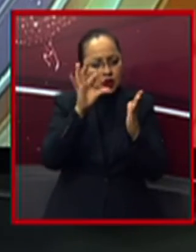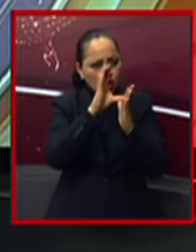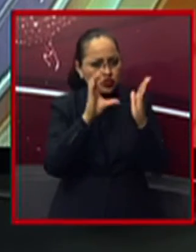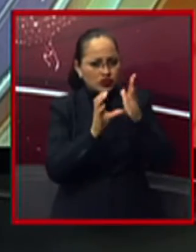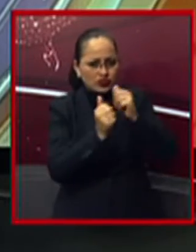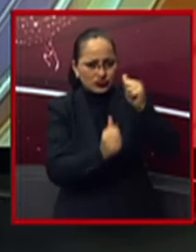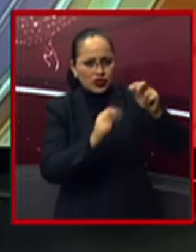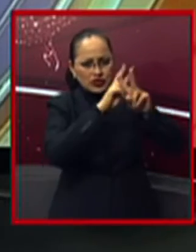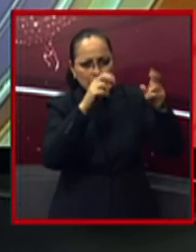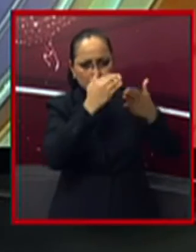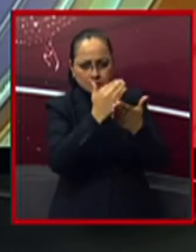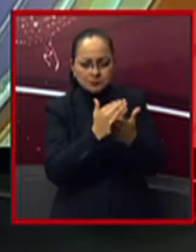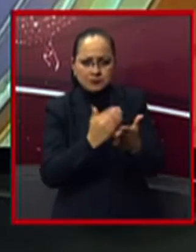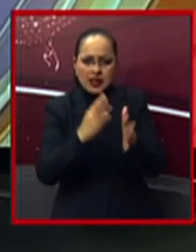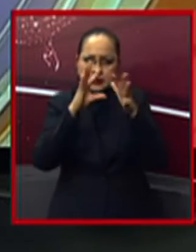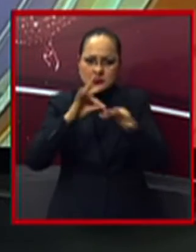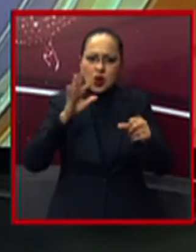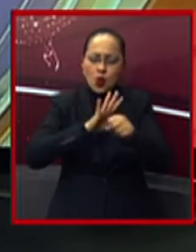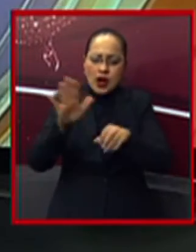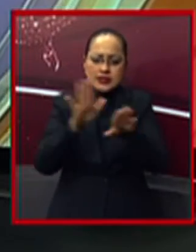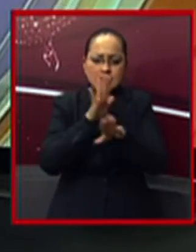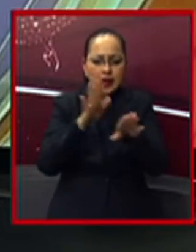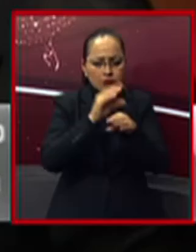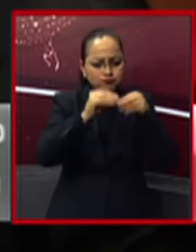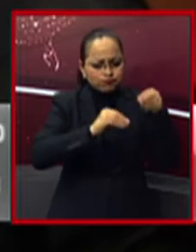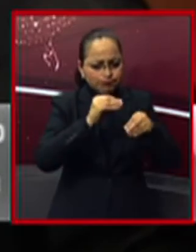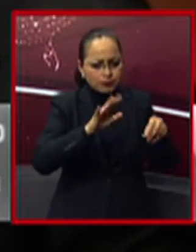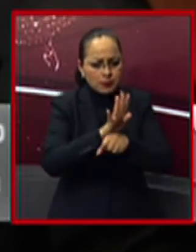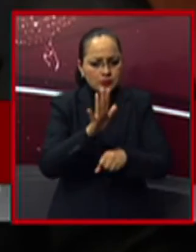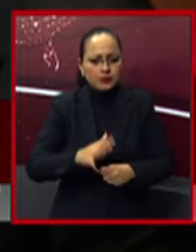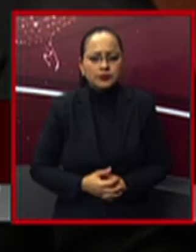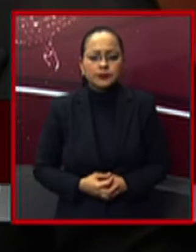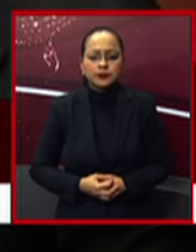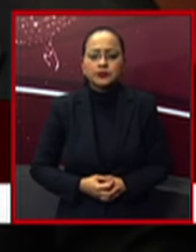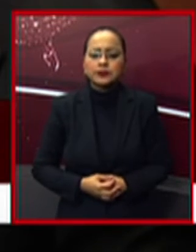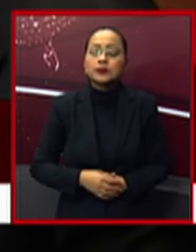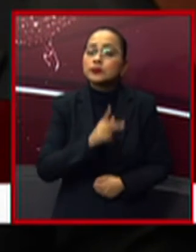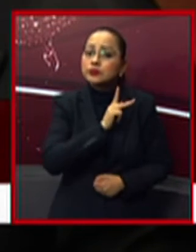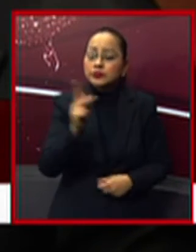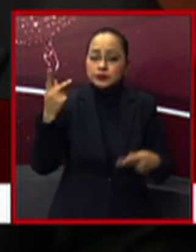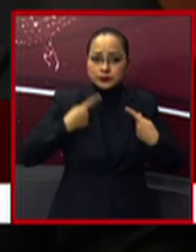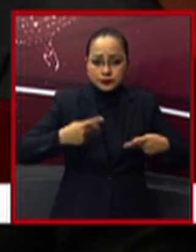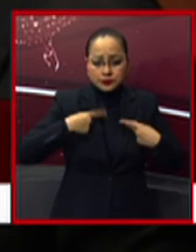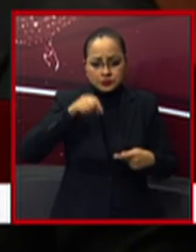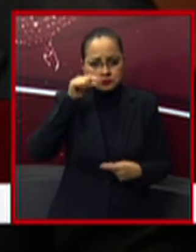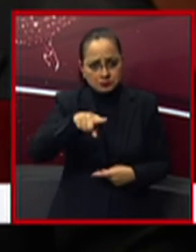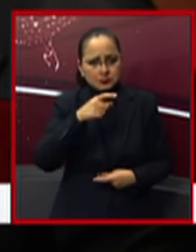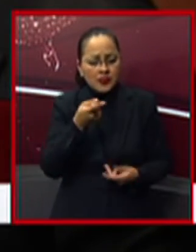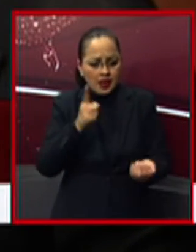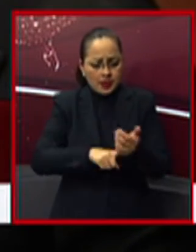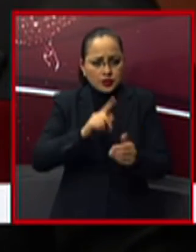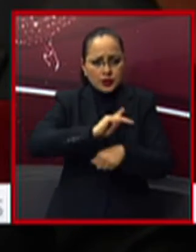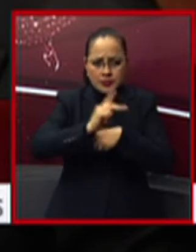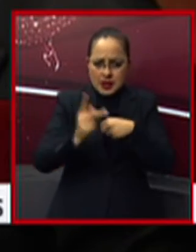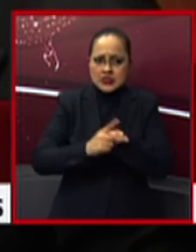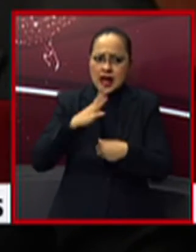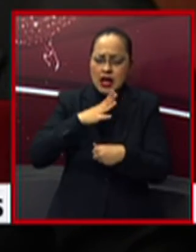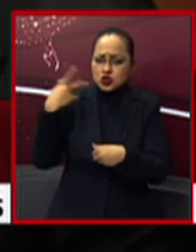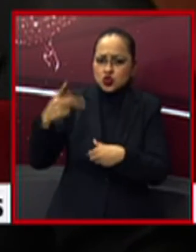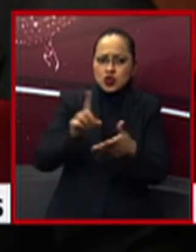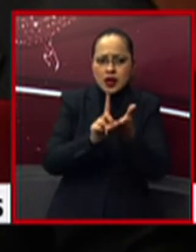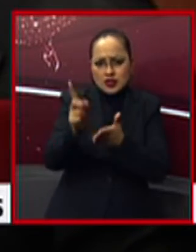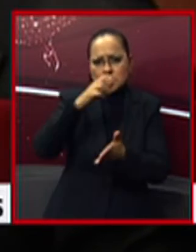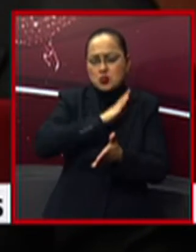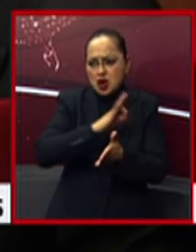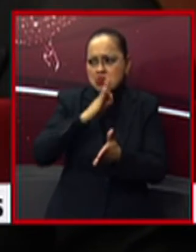las principales modificaciones realizadas. La precisión de que toda persona disfruta en nuestro país del derecho a buscar